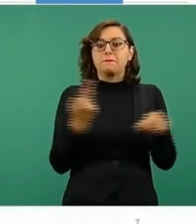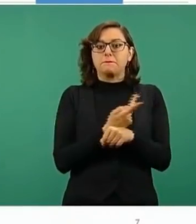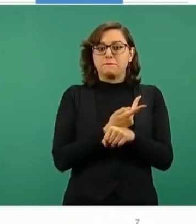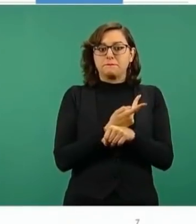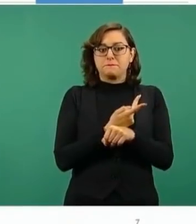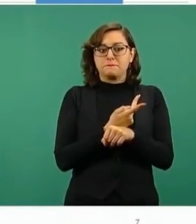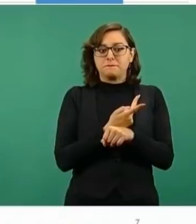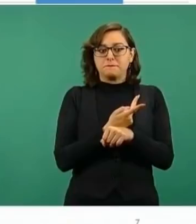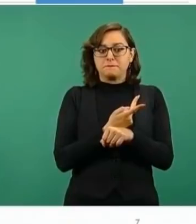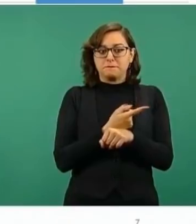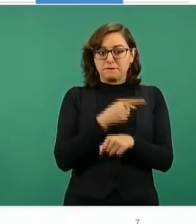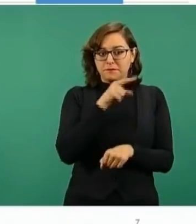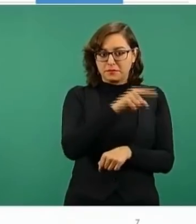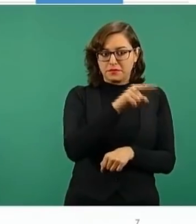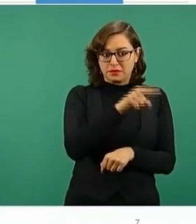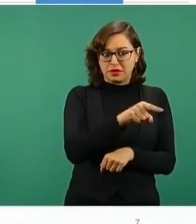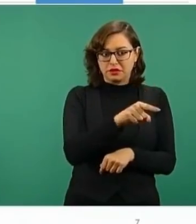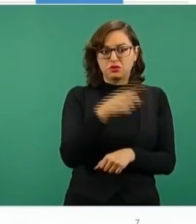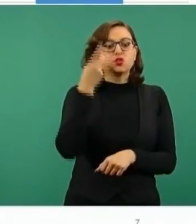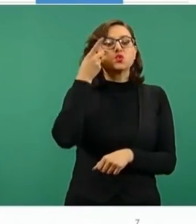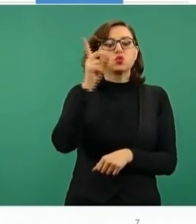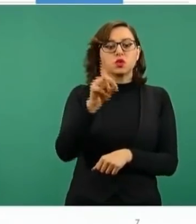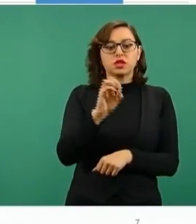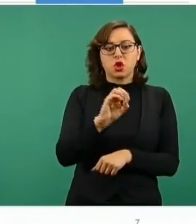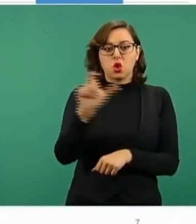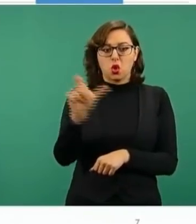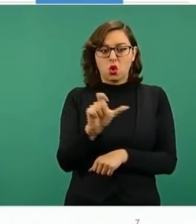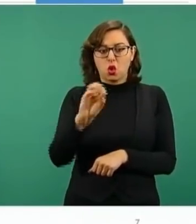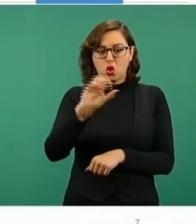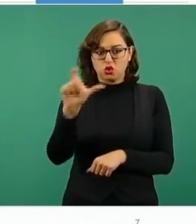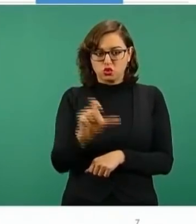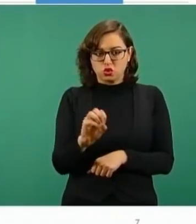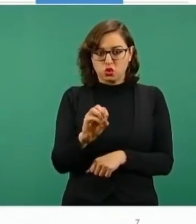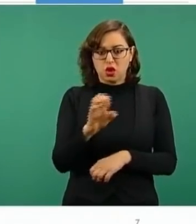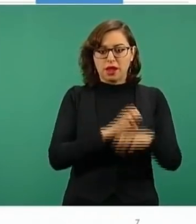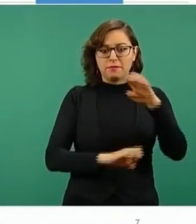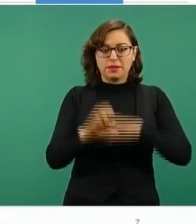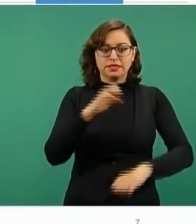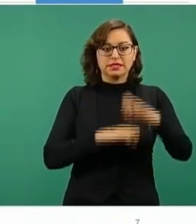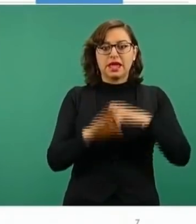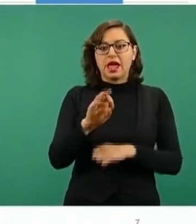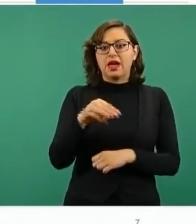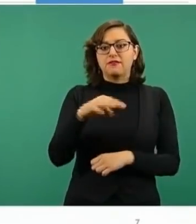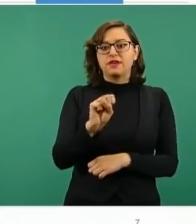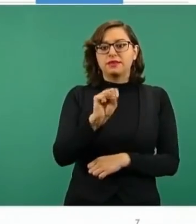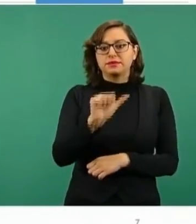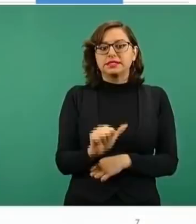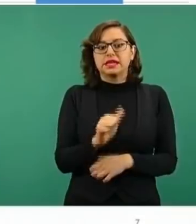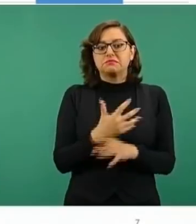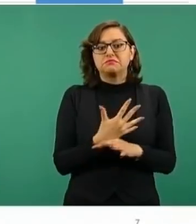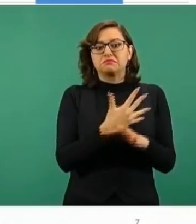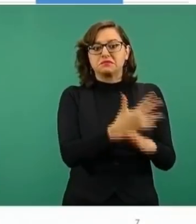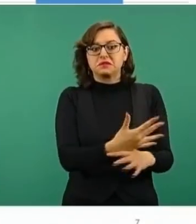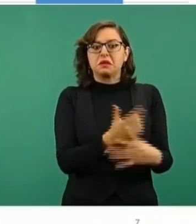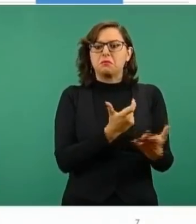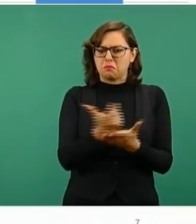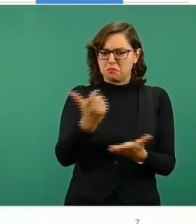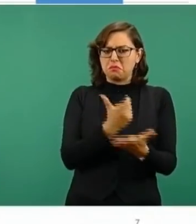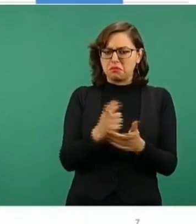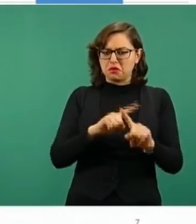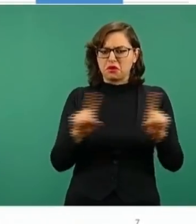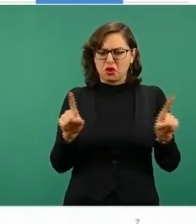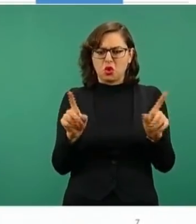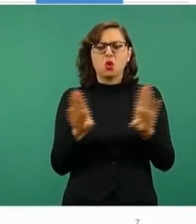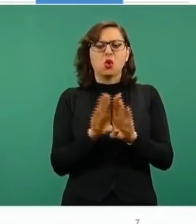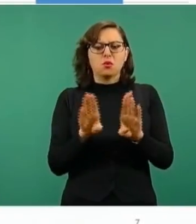Poseo tiene como propiedad a los Oxxos, que es FEMSA, dio a conocer que pagan su electricidad. Y